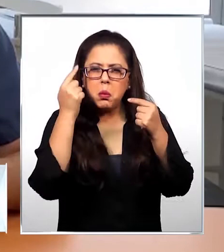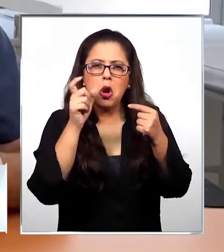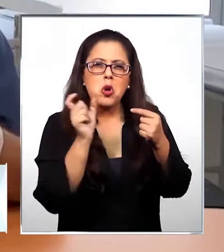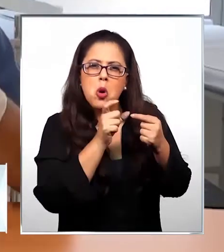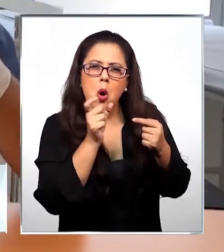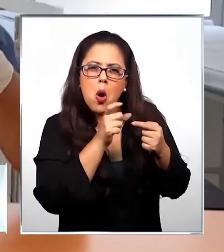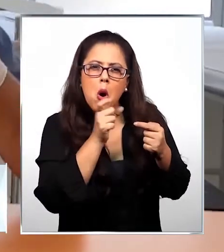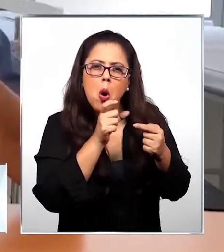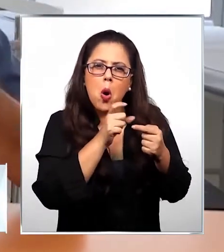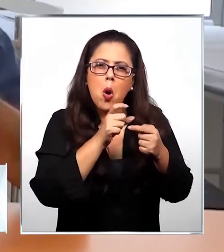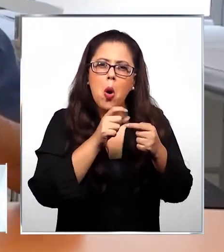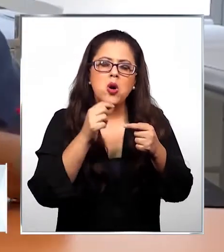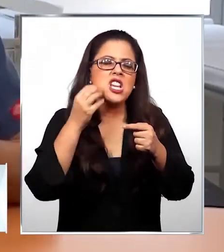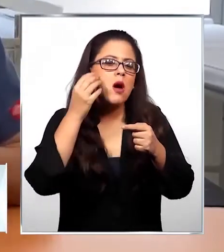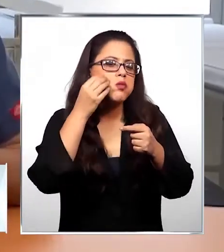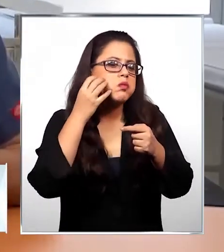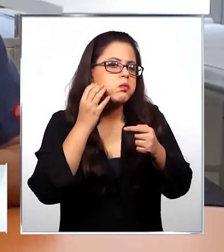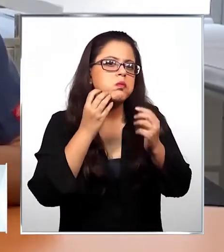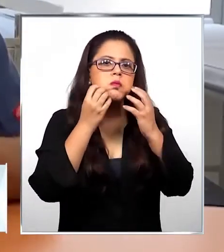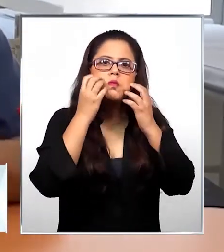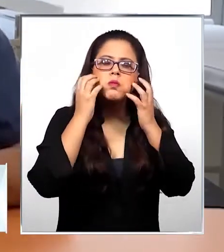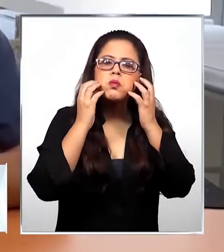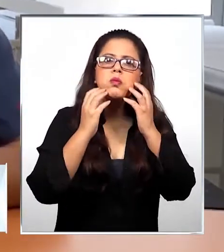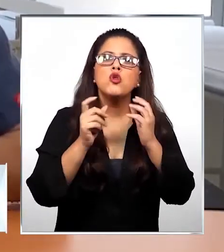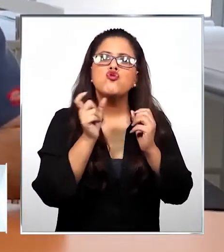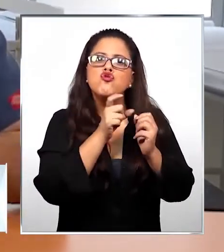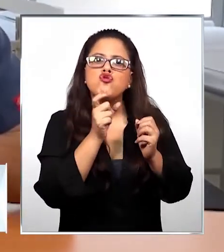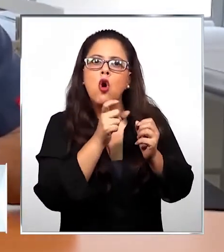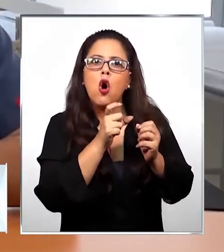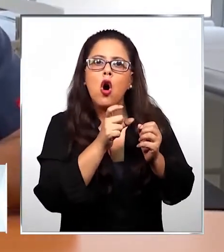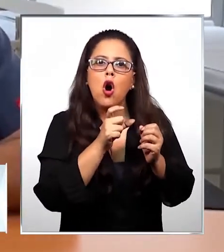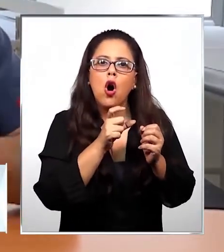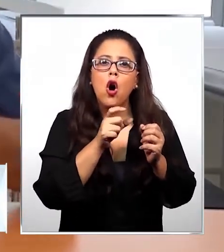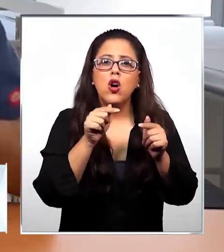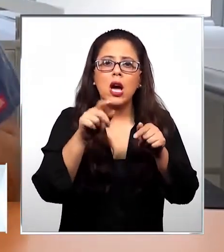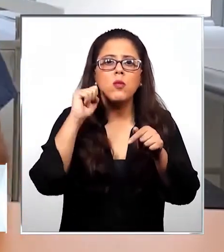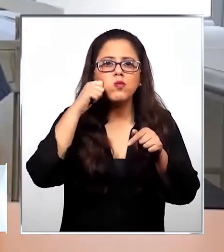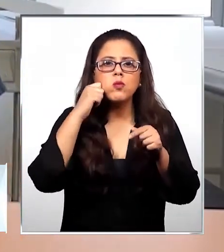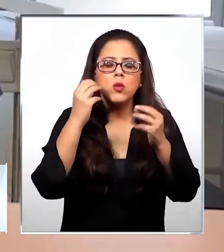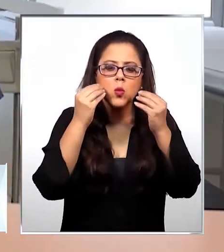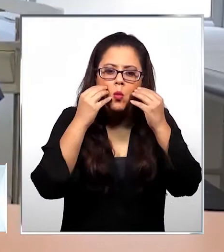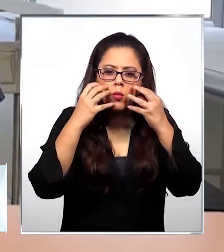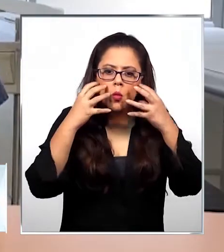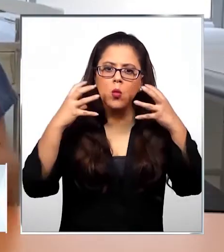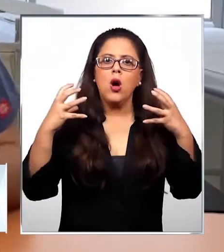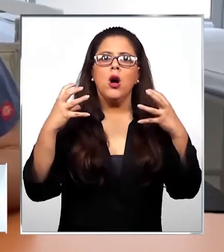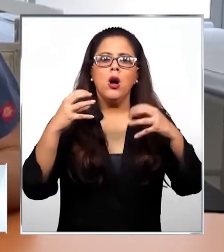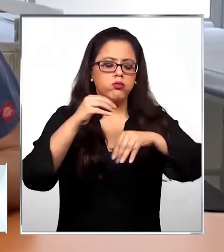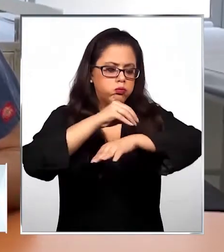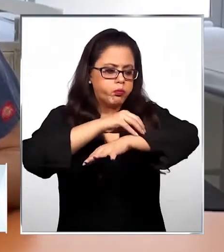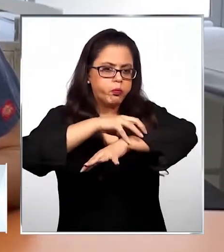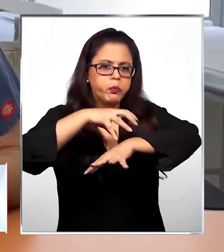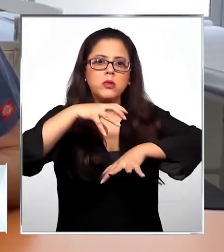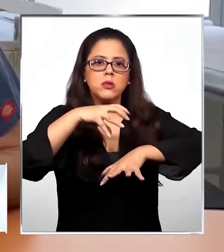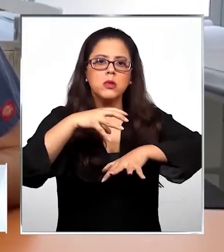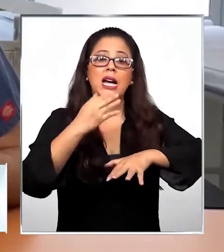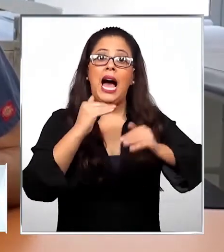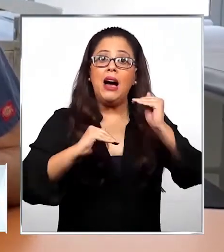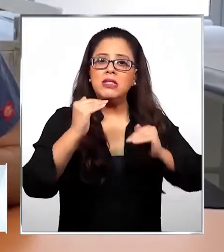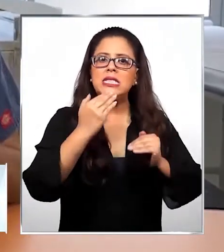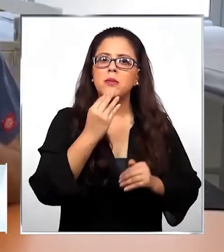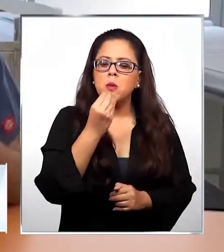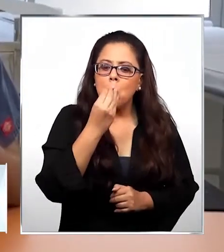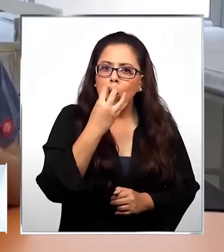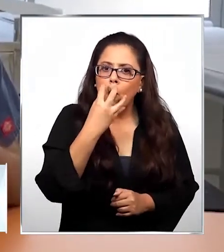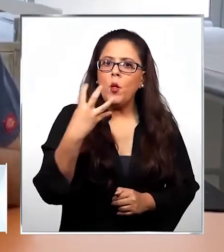secreción, manchas en la piel rojitas que nosotros le llamamos exantemas, que van aumentando de tamaño. A veces se hinchan un poquito los